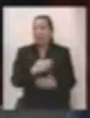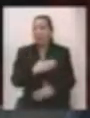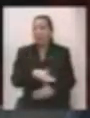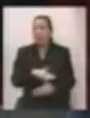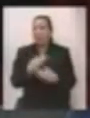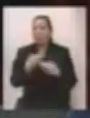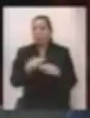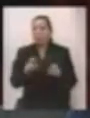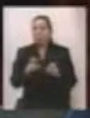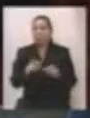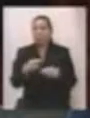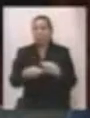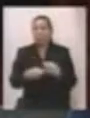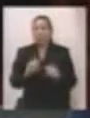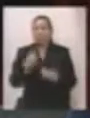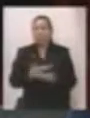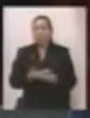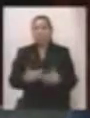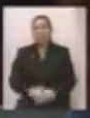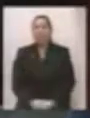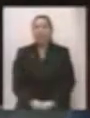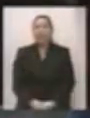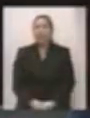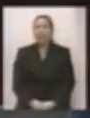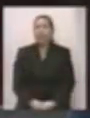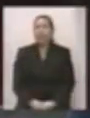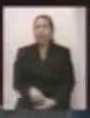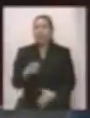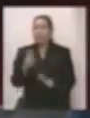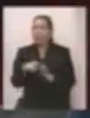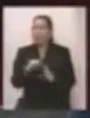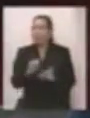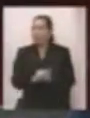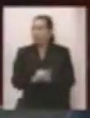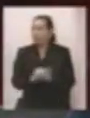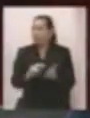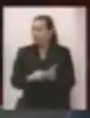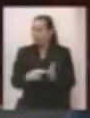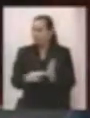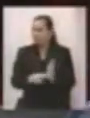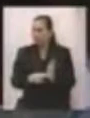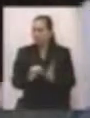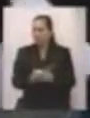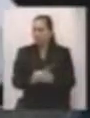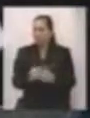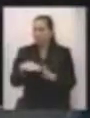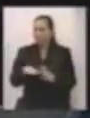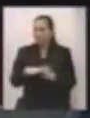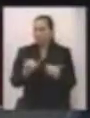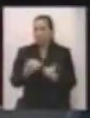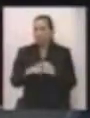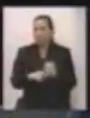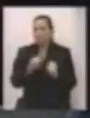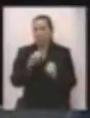favor de la difusión y producción de conocimiento. Uno de los programas más significativos que se ha implementado en